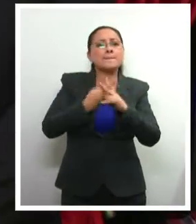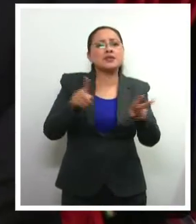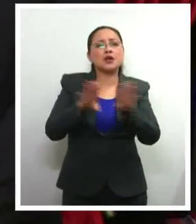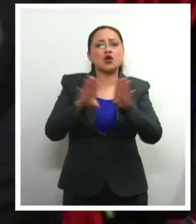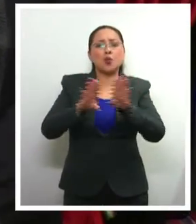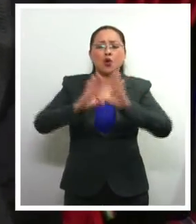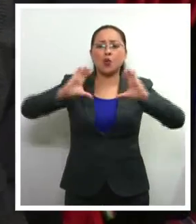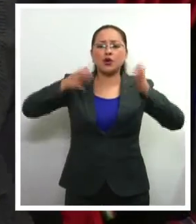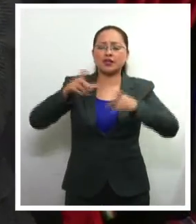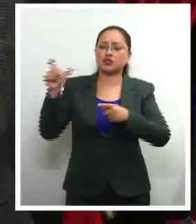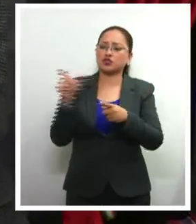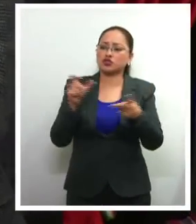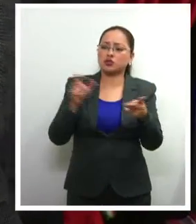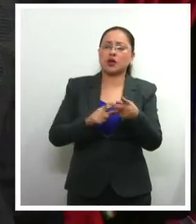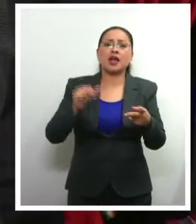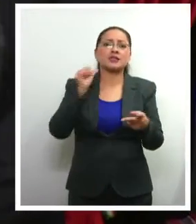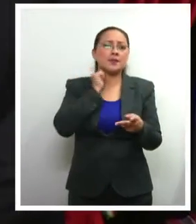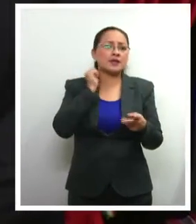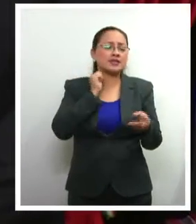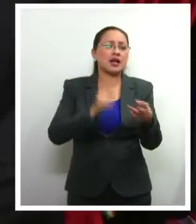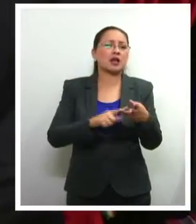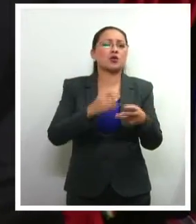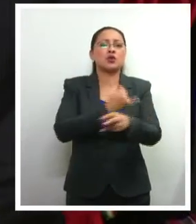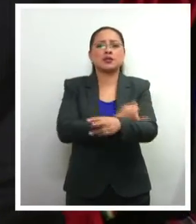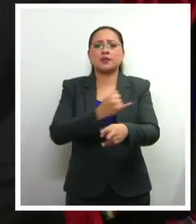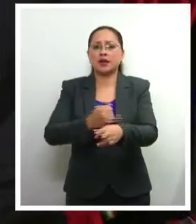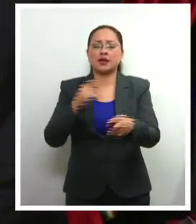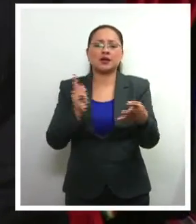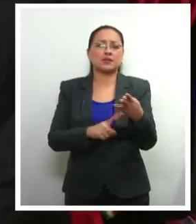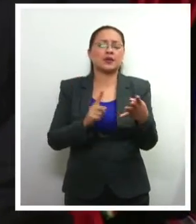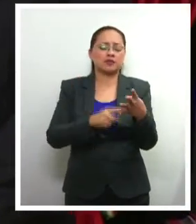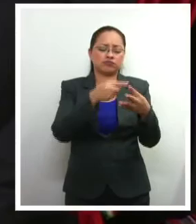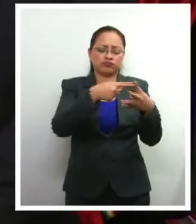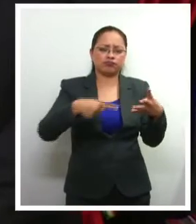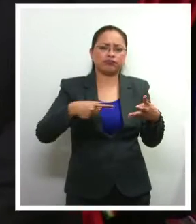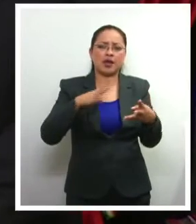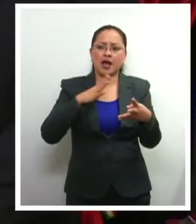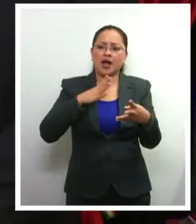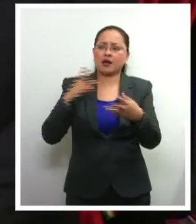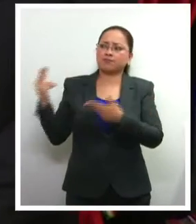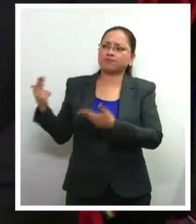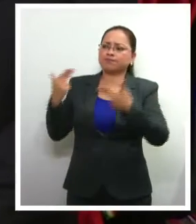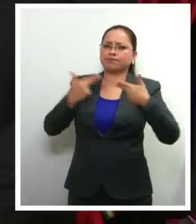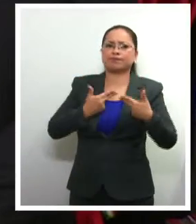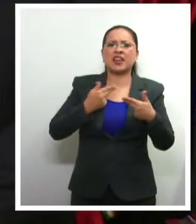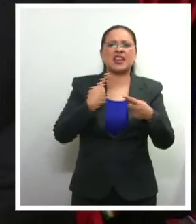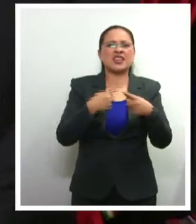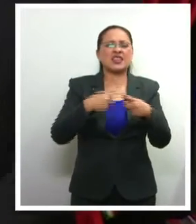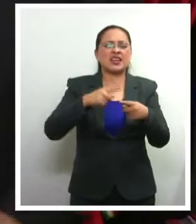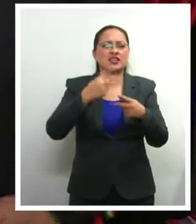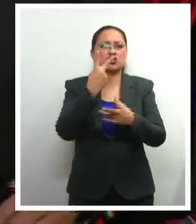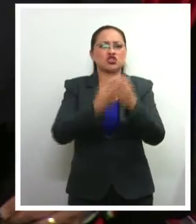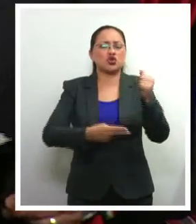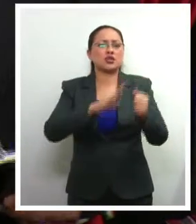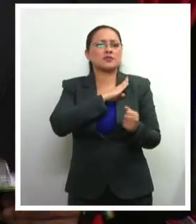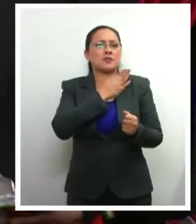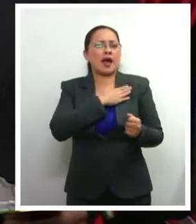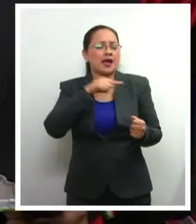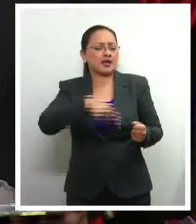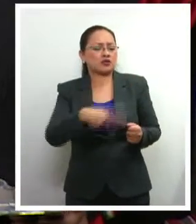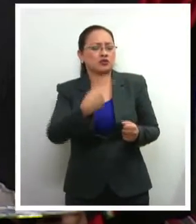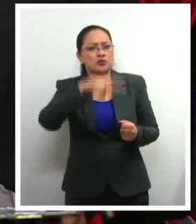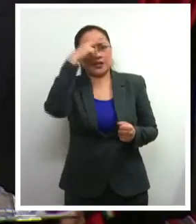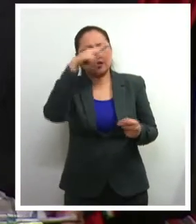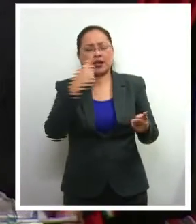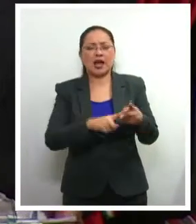comunidades de Xochimilco, Azcapotzalco, Iztapalapa, recoge la herencia de criollos, mestizos y los